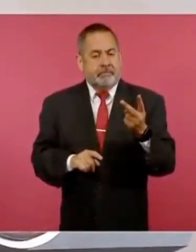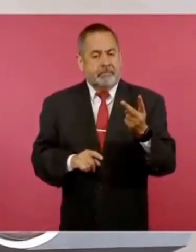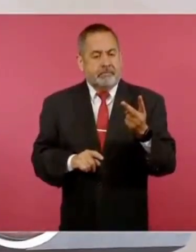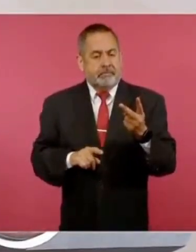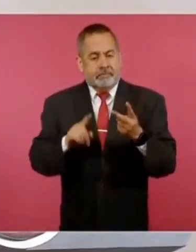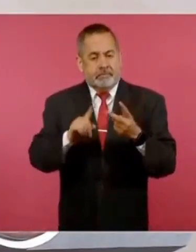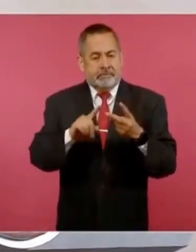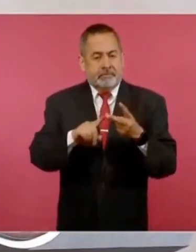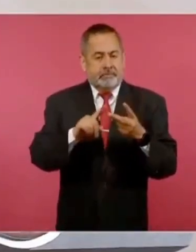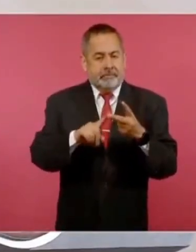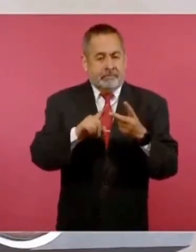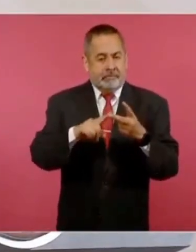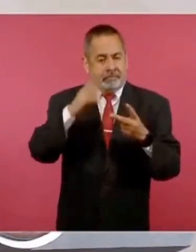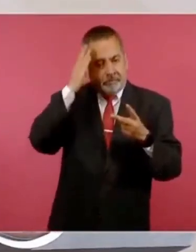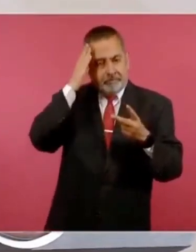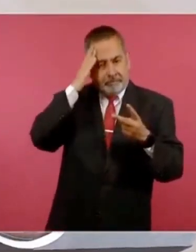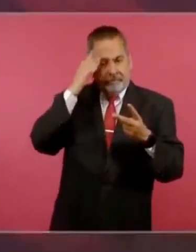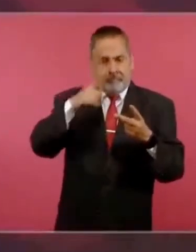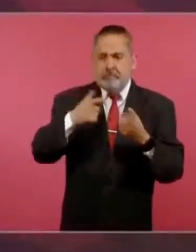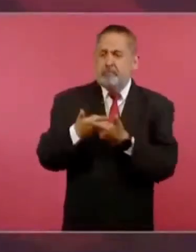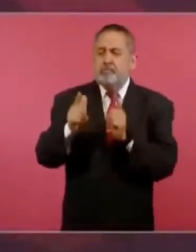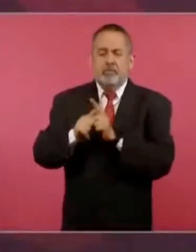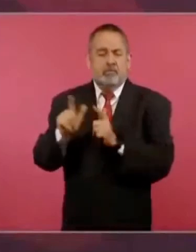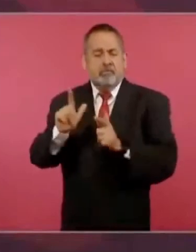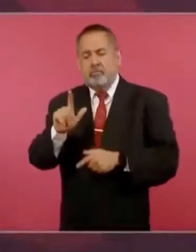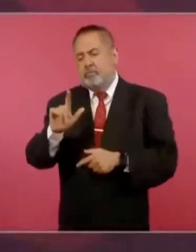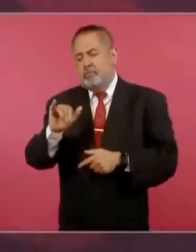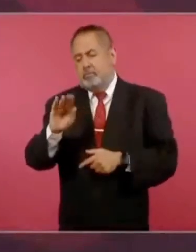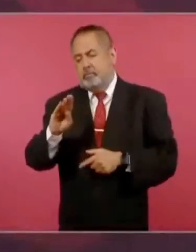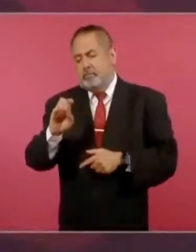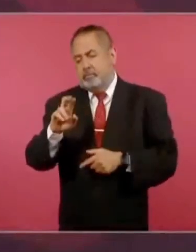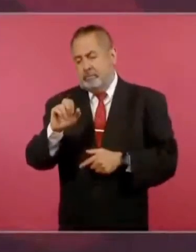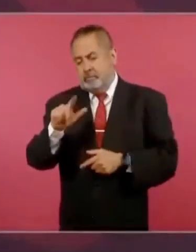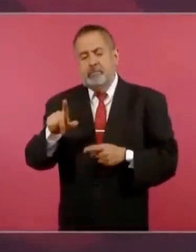la transformación encabezada por los liberales, sí,